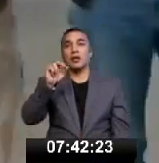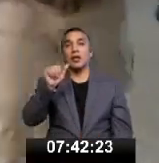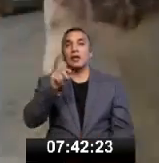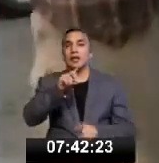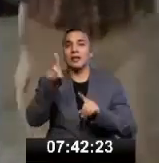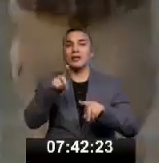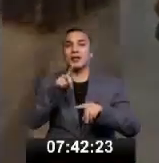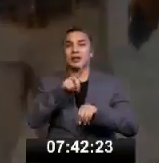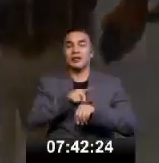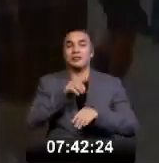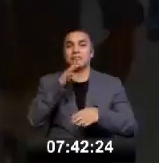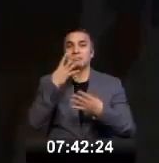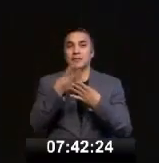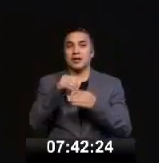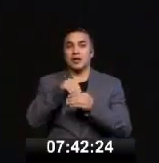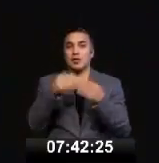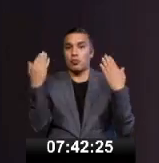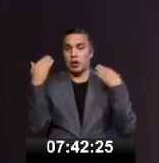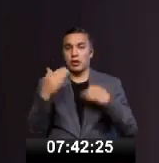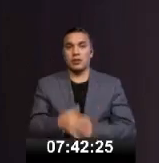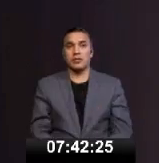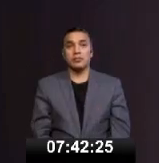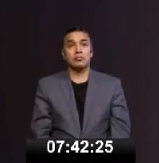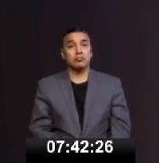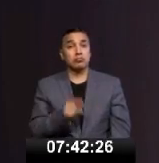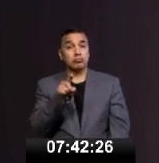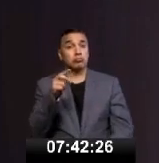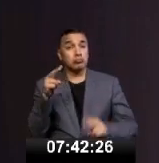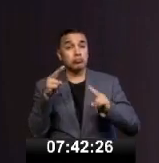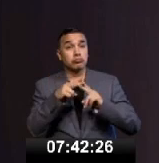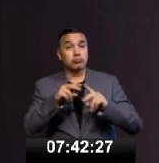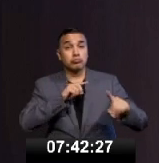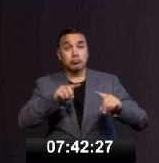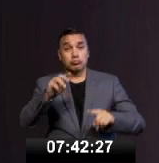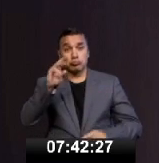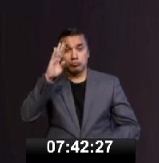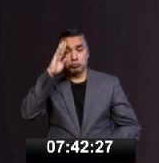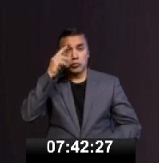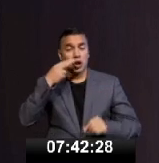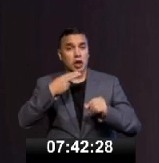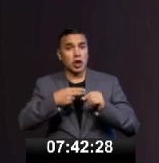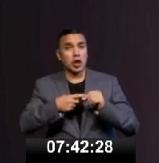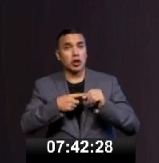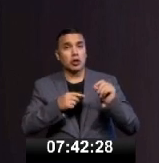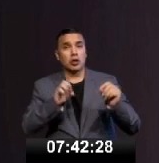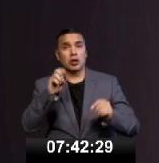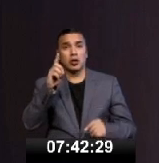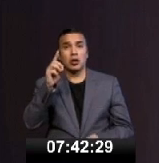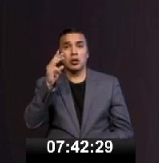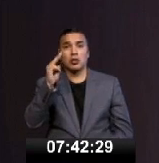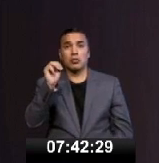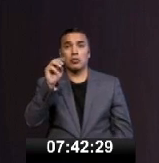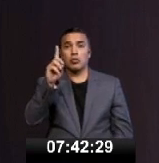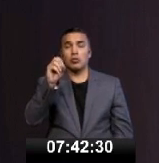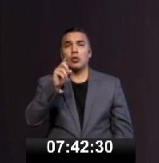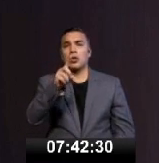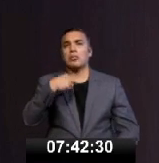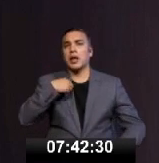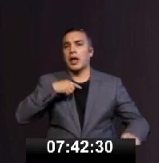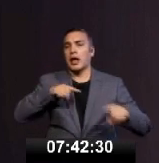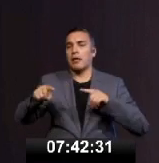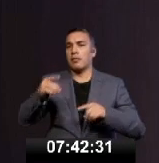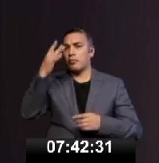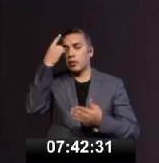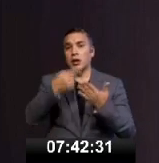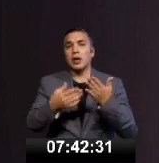de la penitenciaría del litoral. ¿Usted conoce al general, a un general de Quito, Edmundo? Edmundo Moncayo es mi jefe.